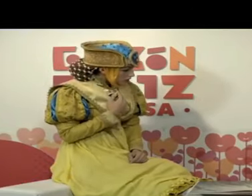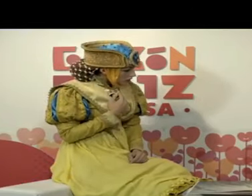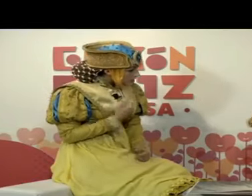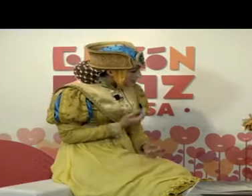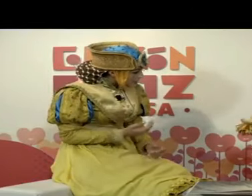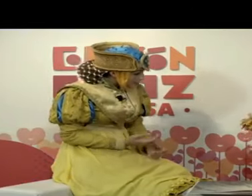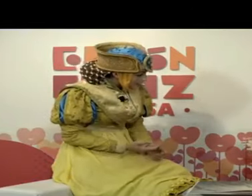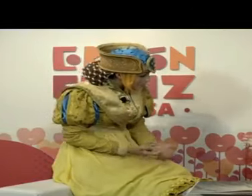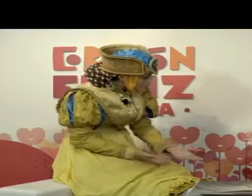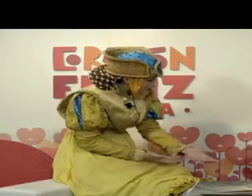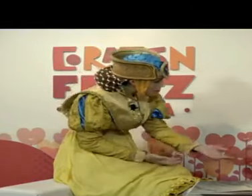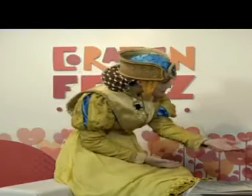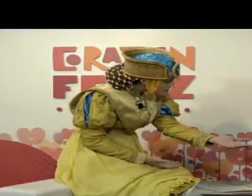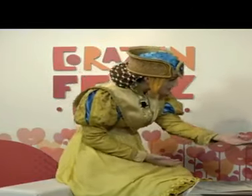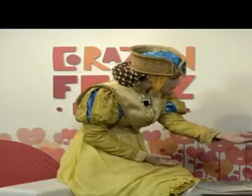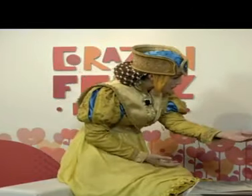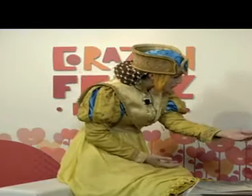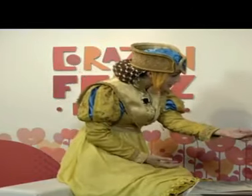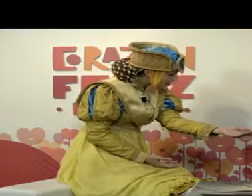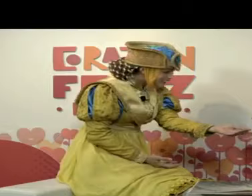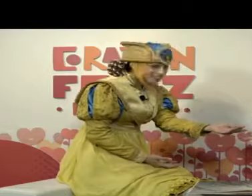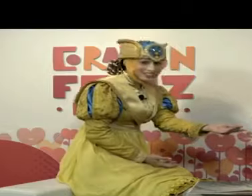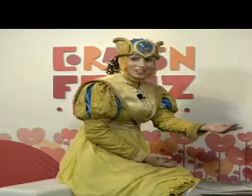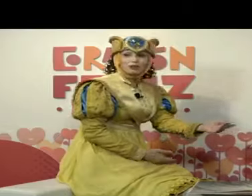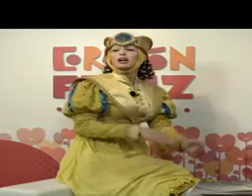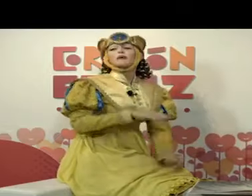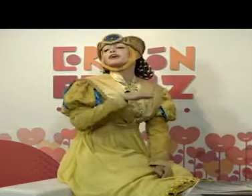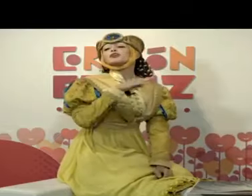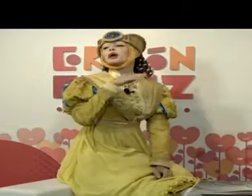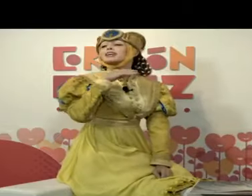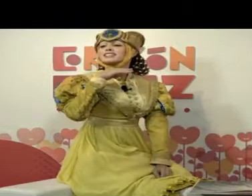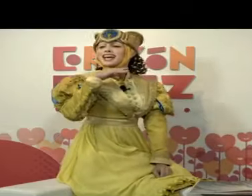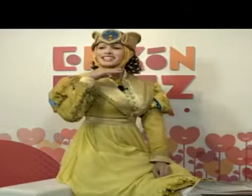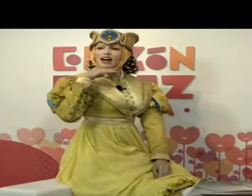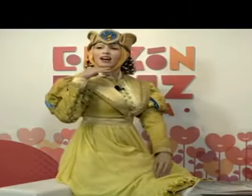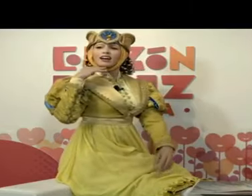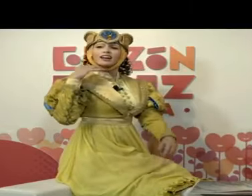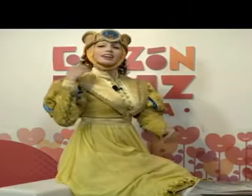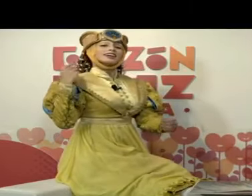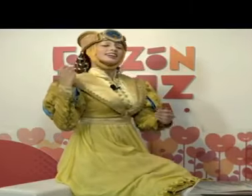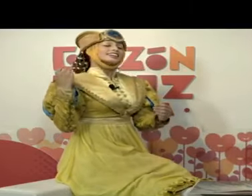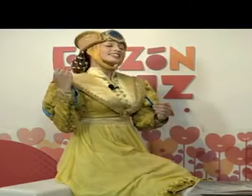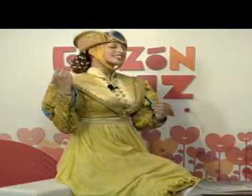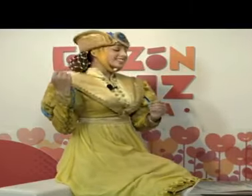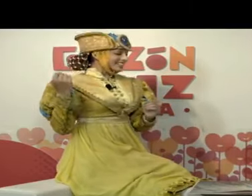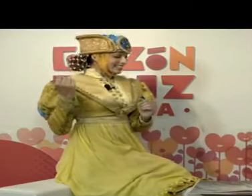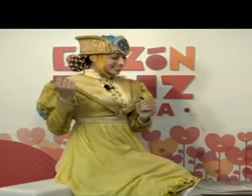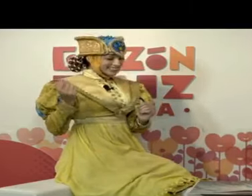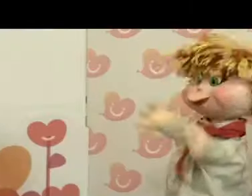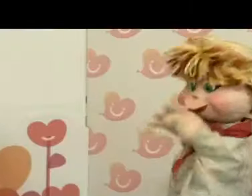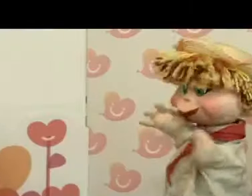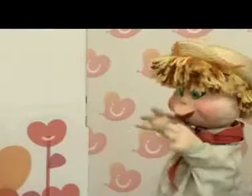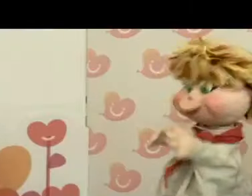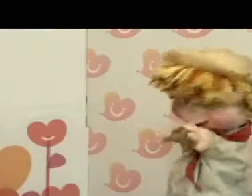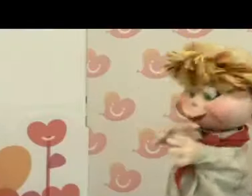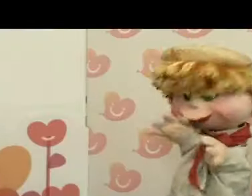¡Princesa! ¿Qué sucede, Pelusín del Monte? ¿Nunca has visto una princesa?